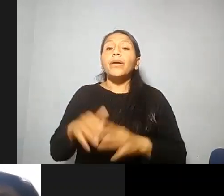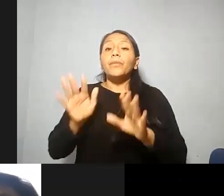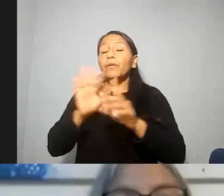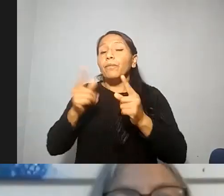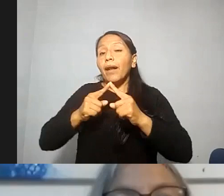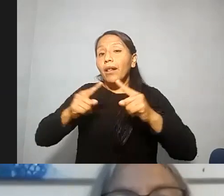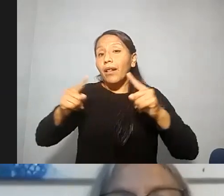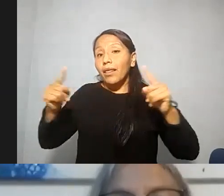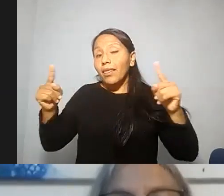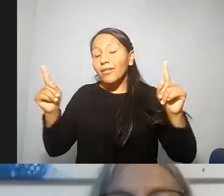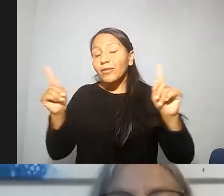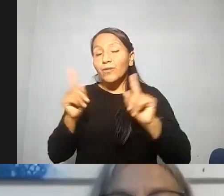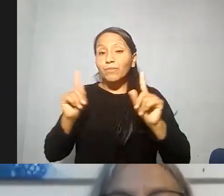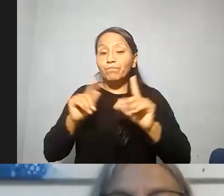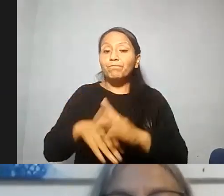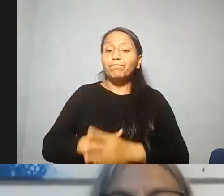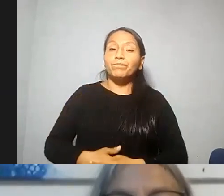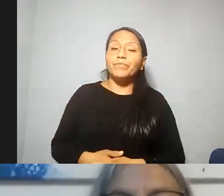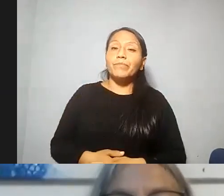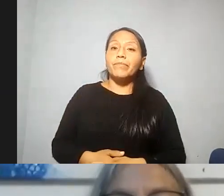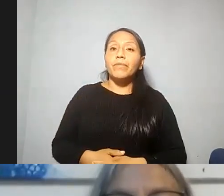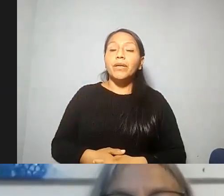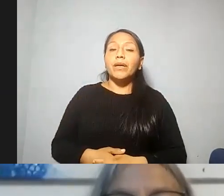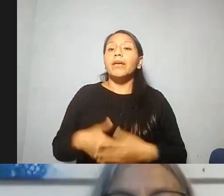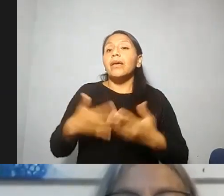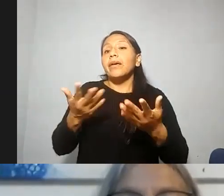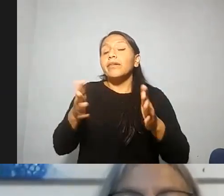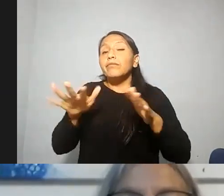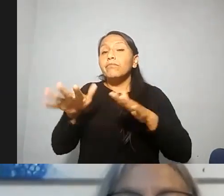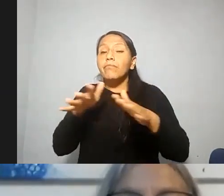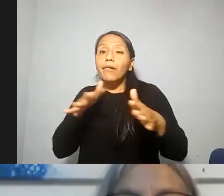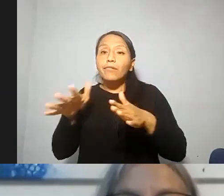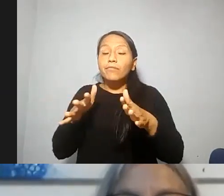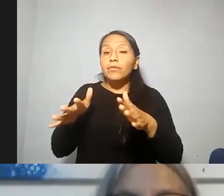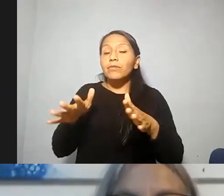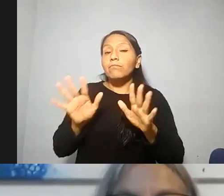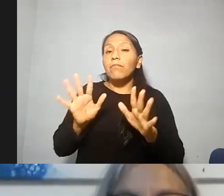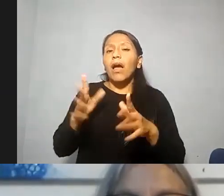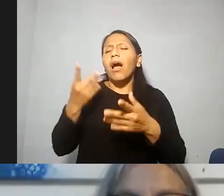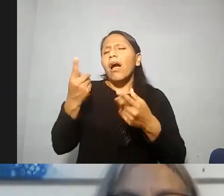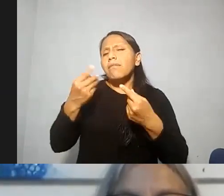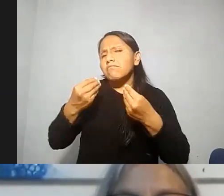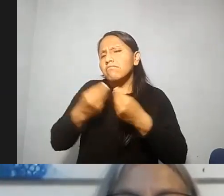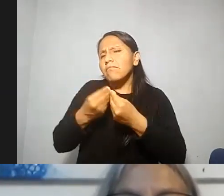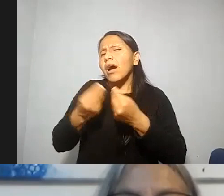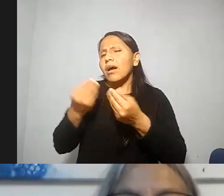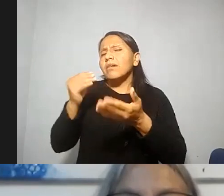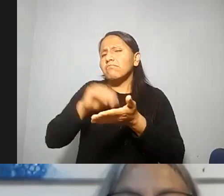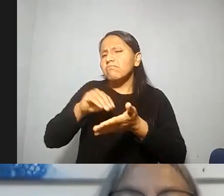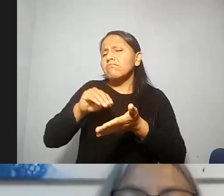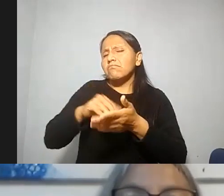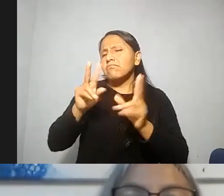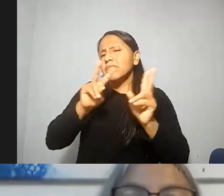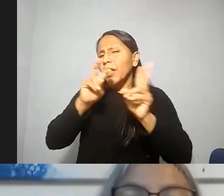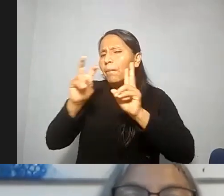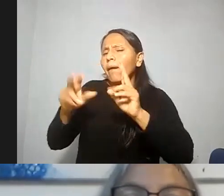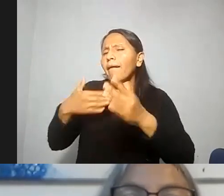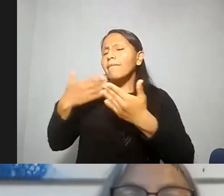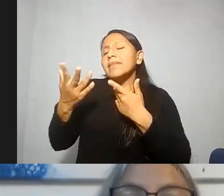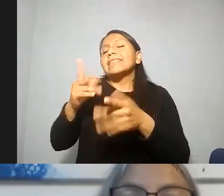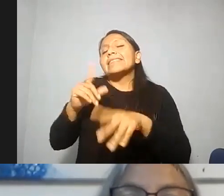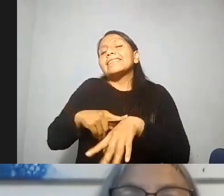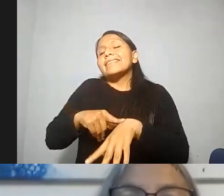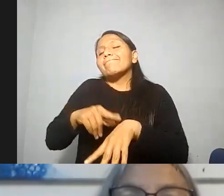mucho, bueno, eso más que nada, hay muchas cosas por hablar, muchas cosas por abordar, lamentablemente por tema